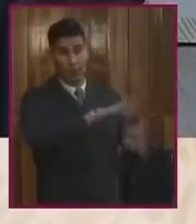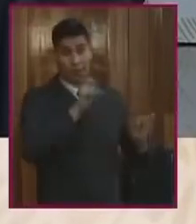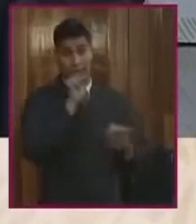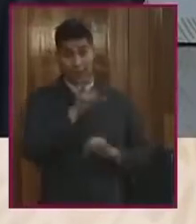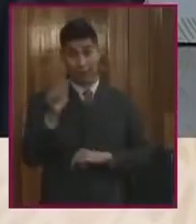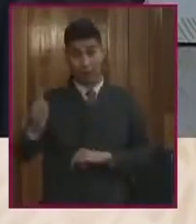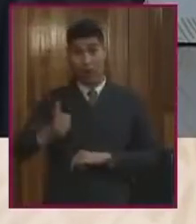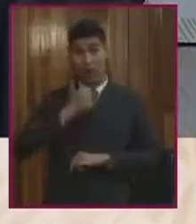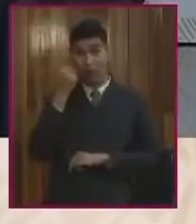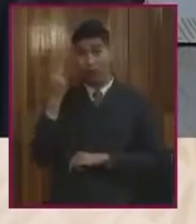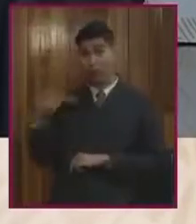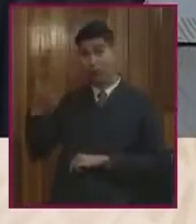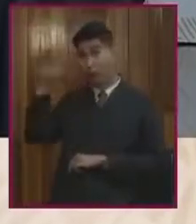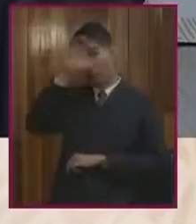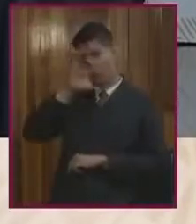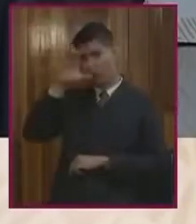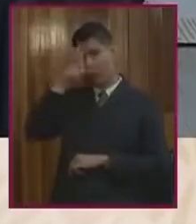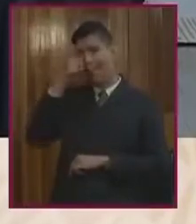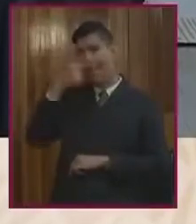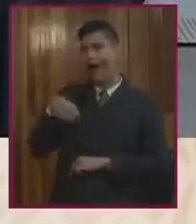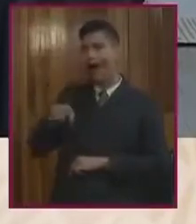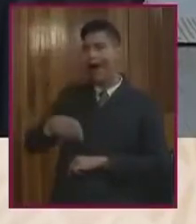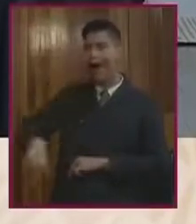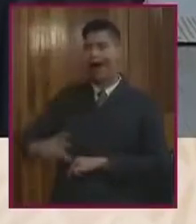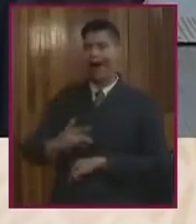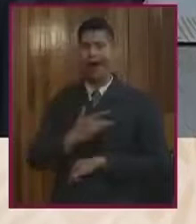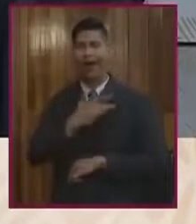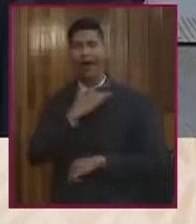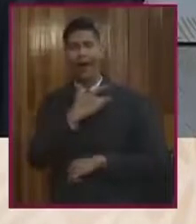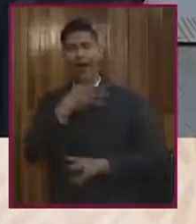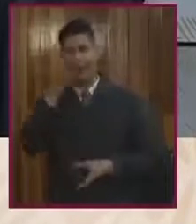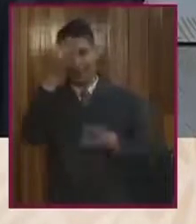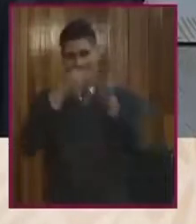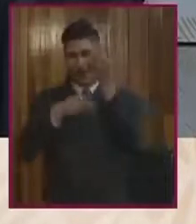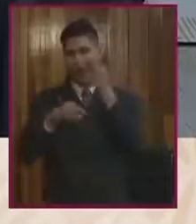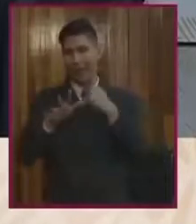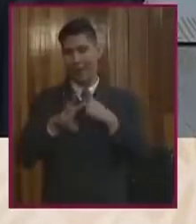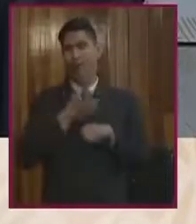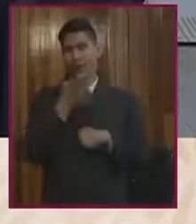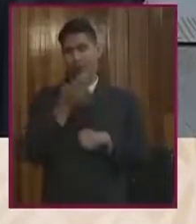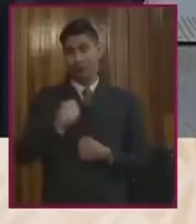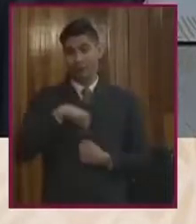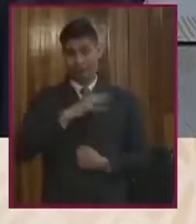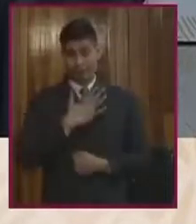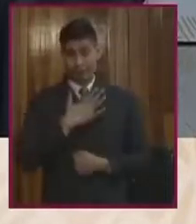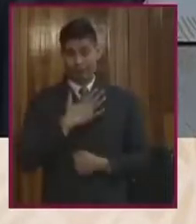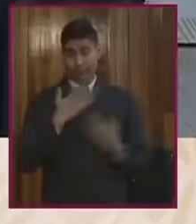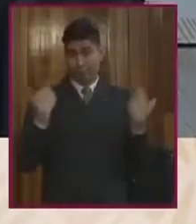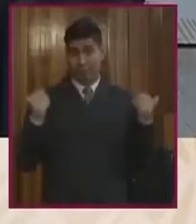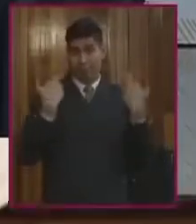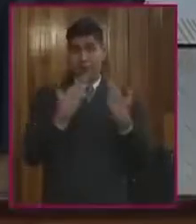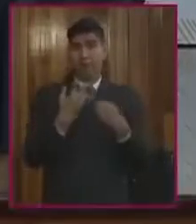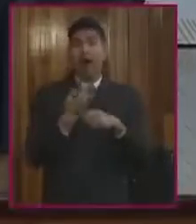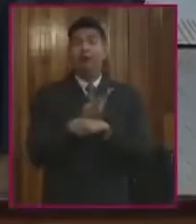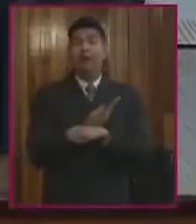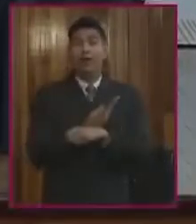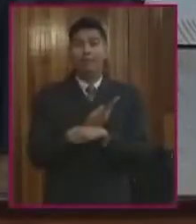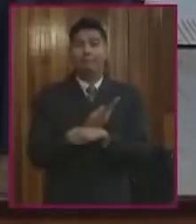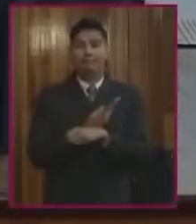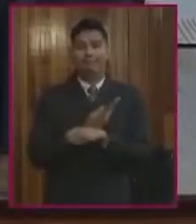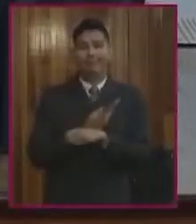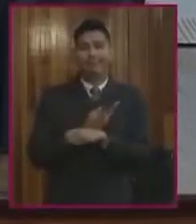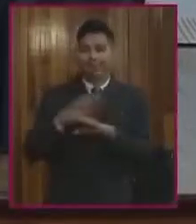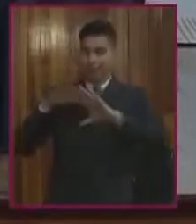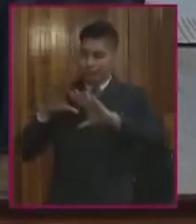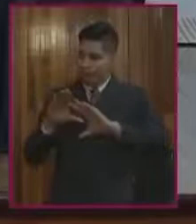ellos, lo que implica que nosotros mismos nos transformemos en facilitadores del conocimiento que dirija la adquisición de nuevos